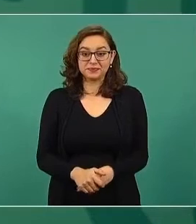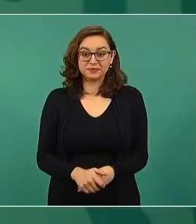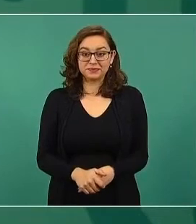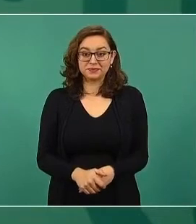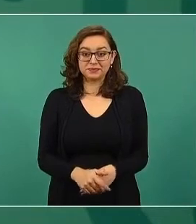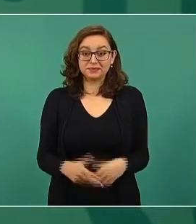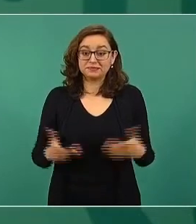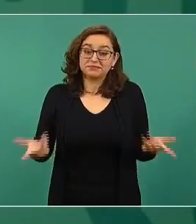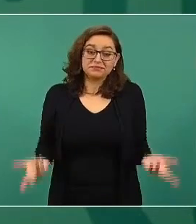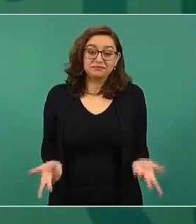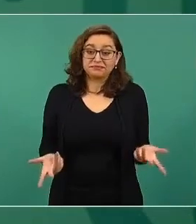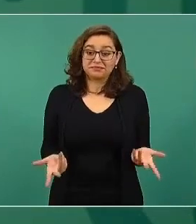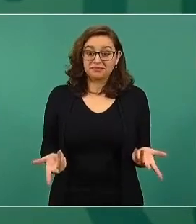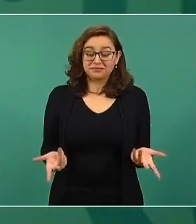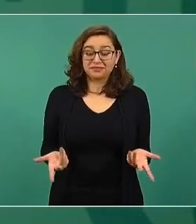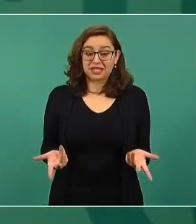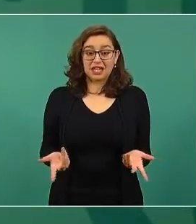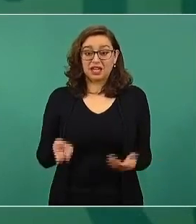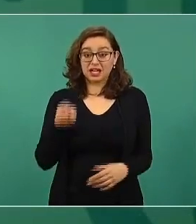toda esta